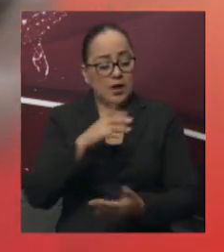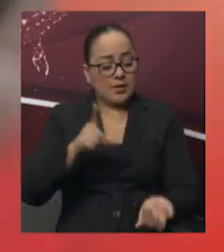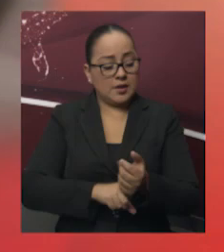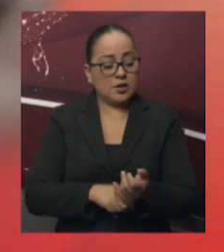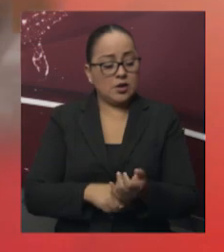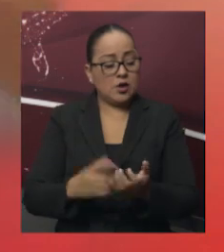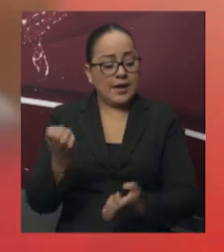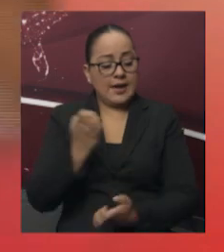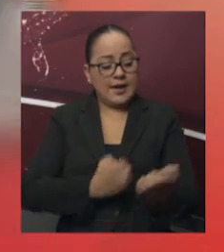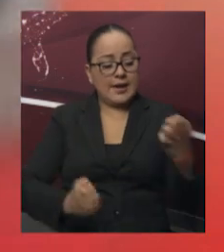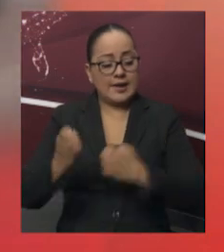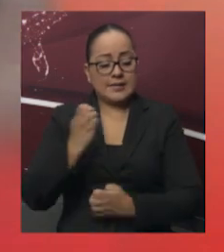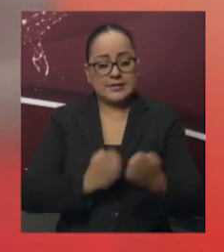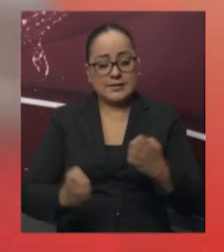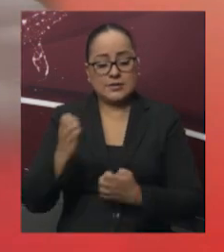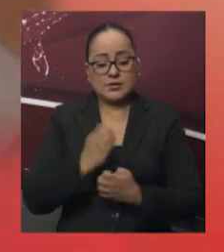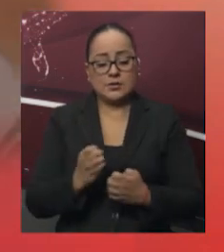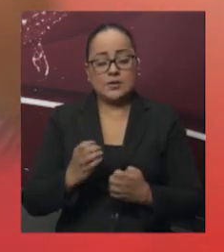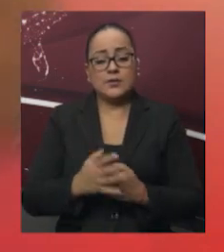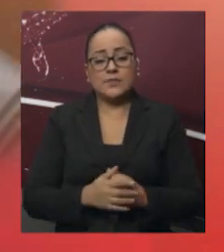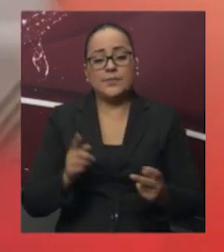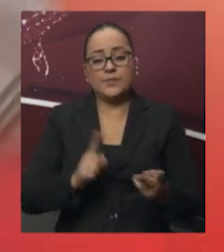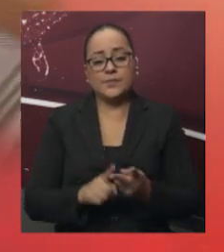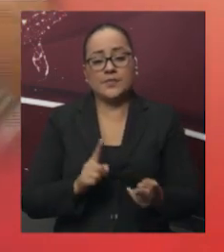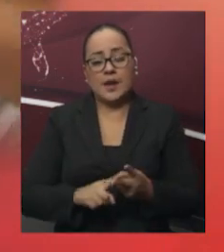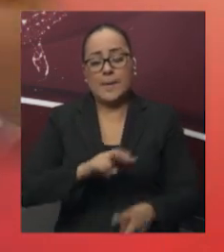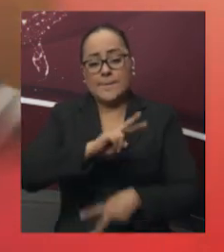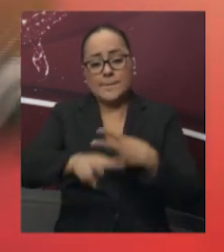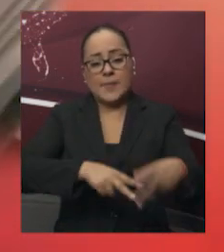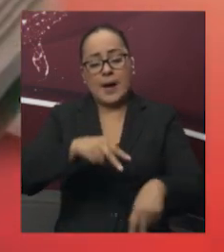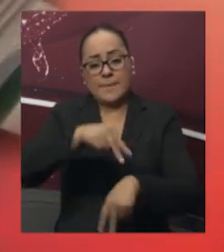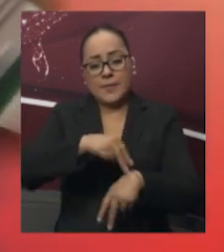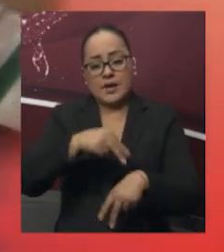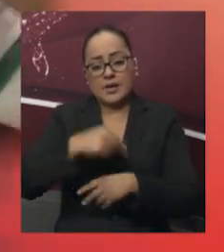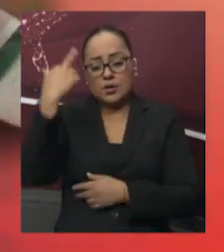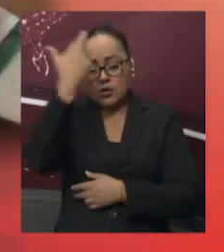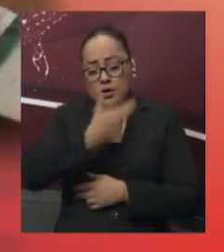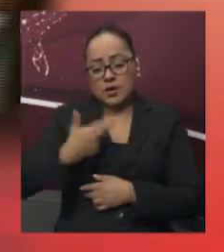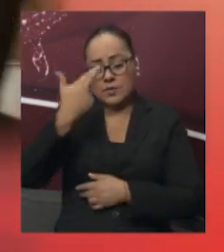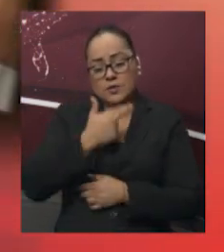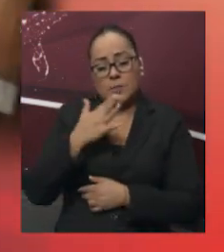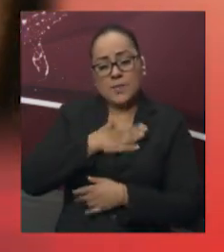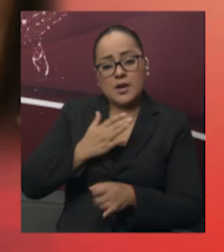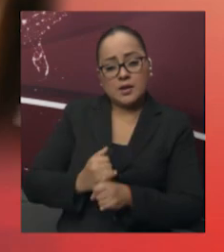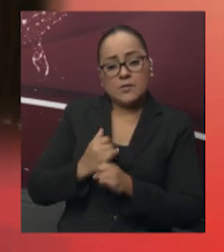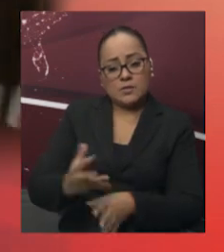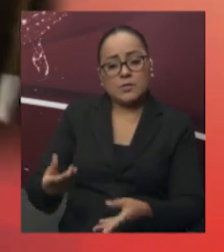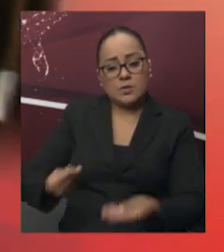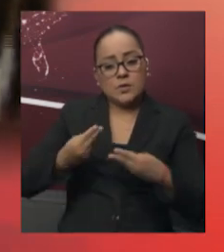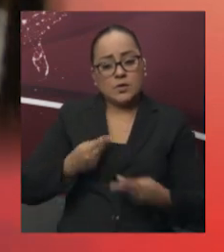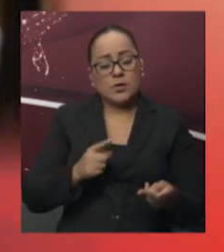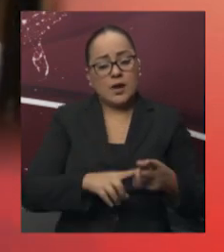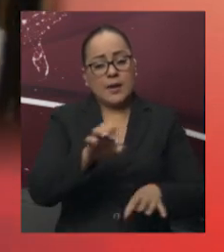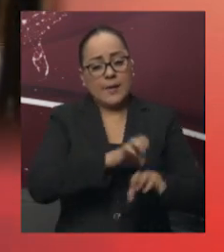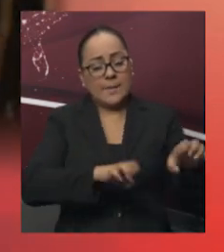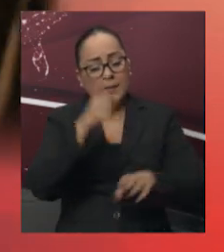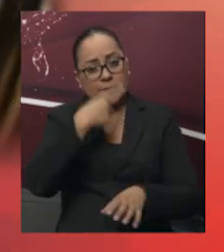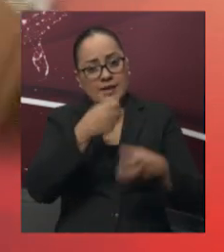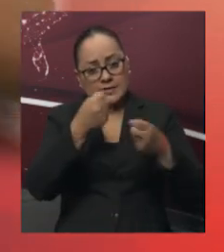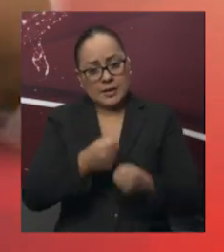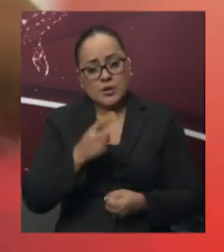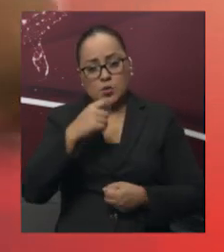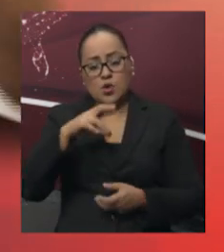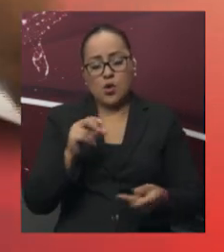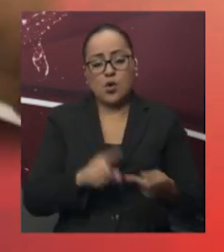gimnasio, al médico cuando vamos a una consulta, que le damos nuestra información, a las empresas de seguro, a las